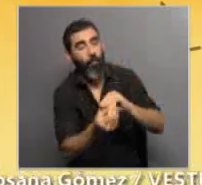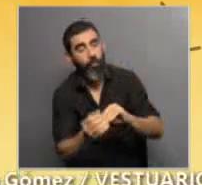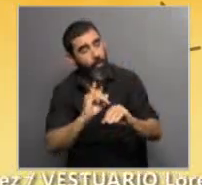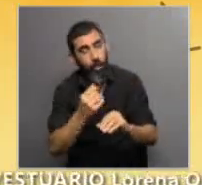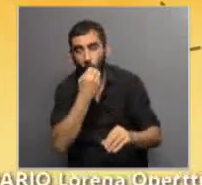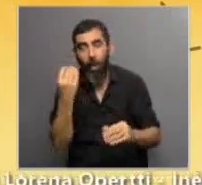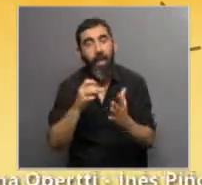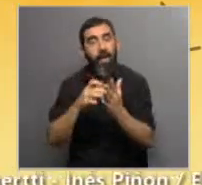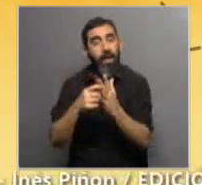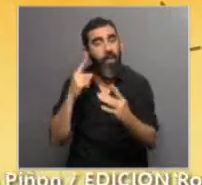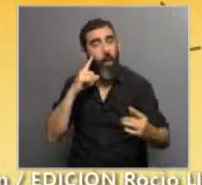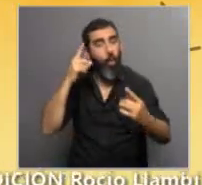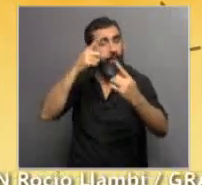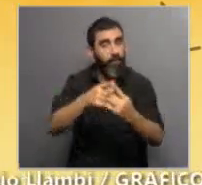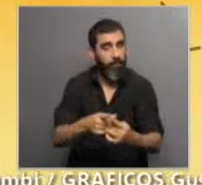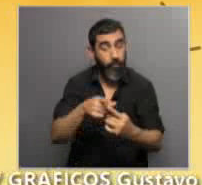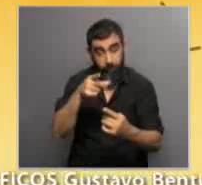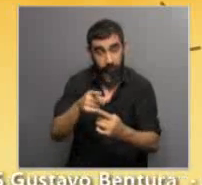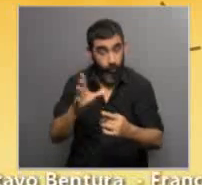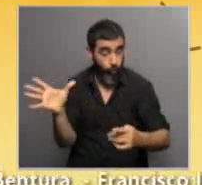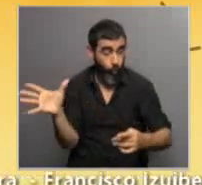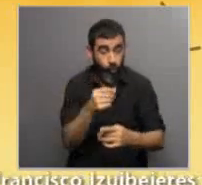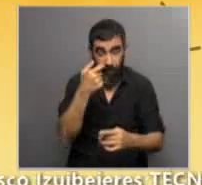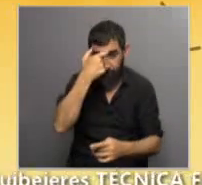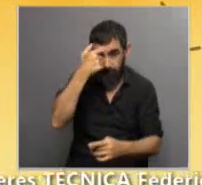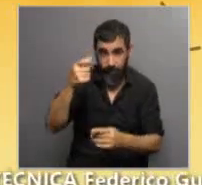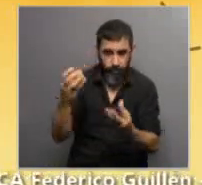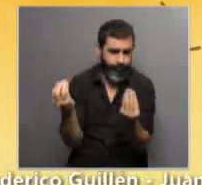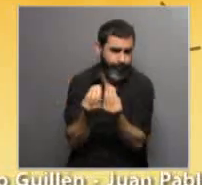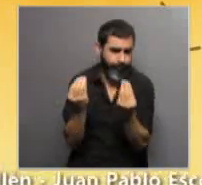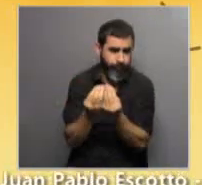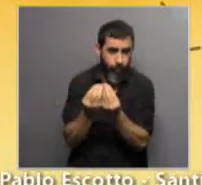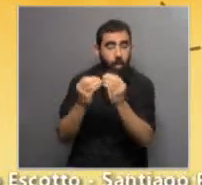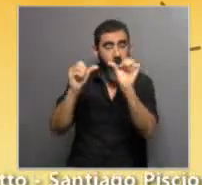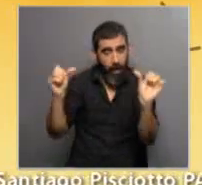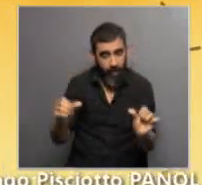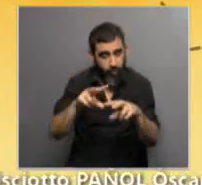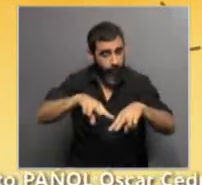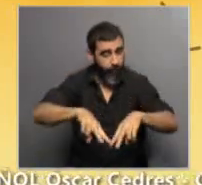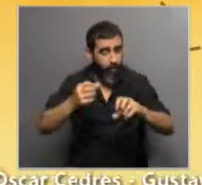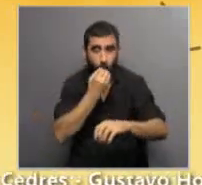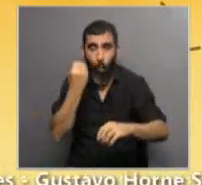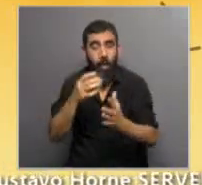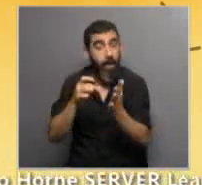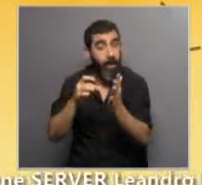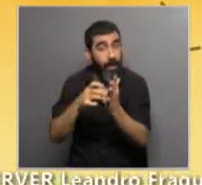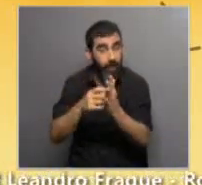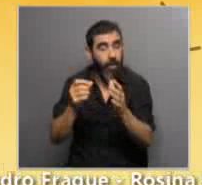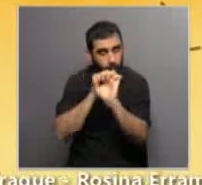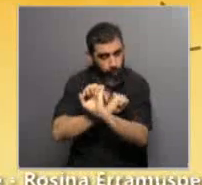ese esa cantidad de científicos haciendo investigación de calidad ha permitido